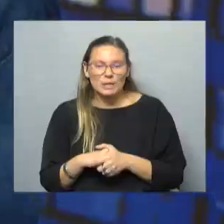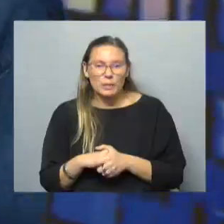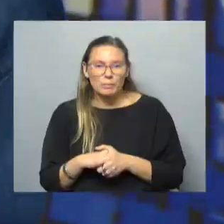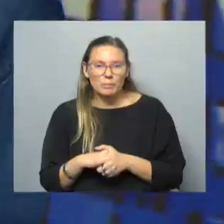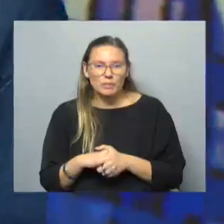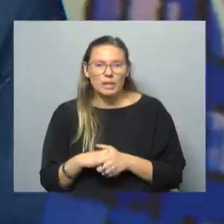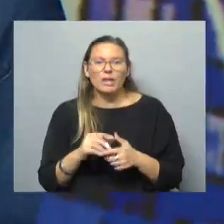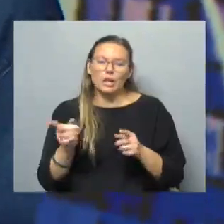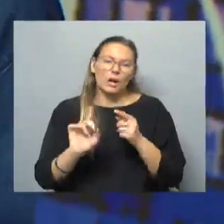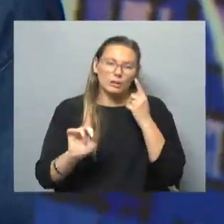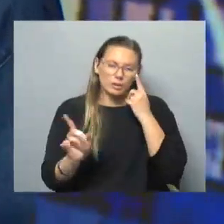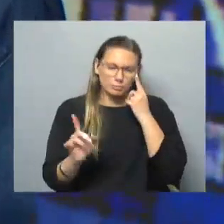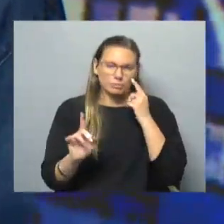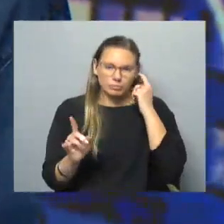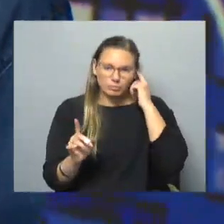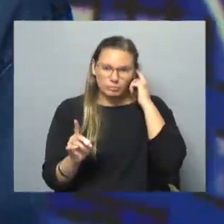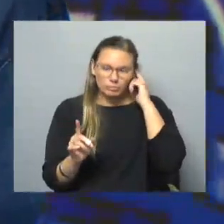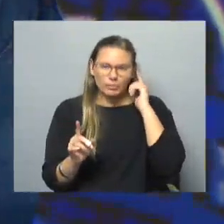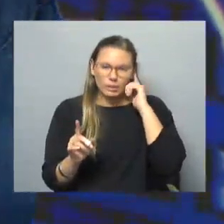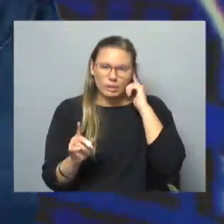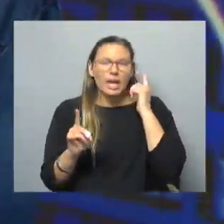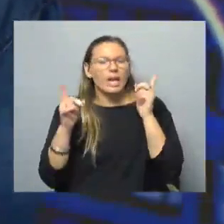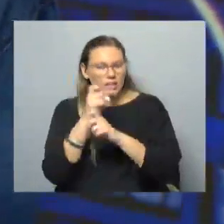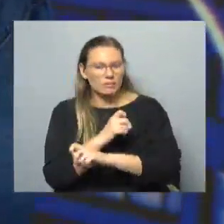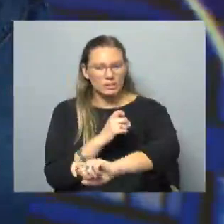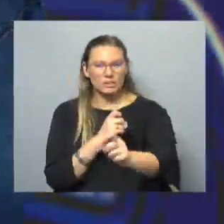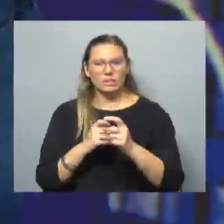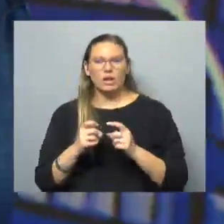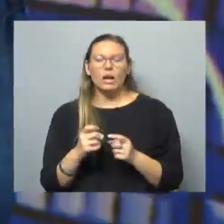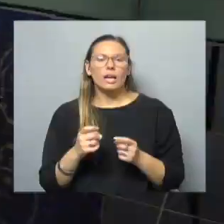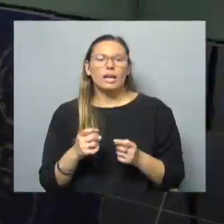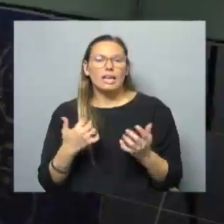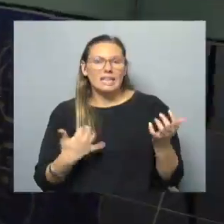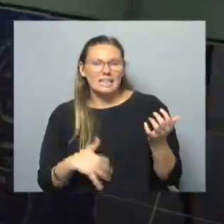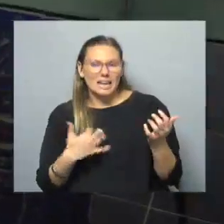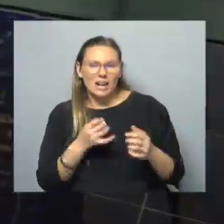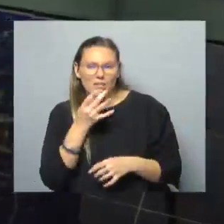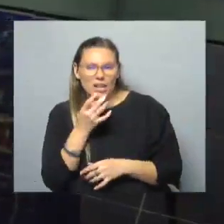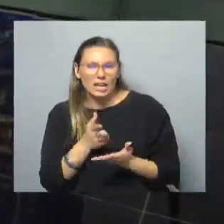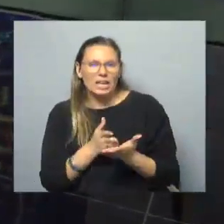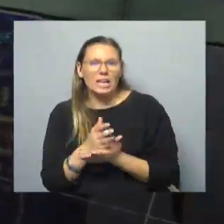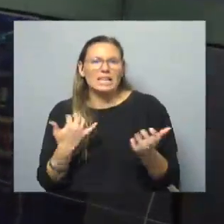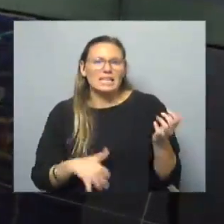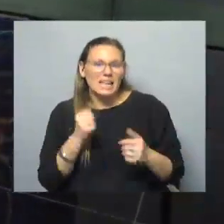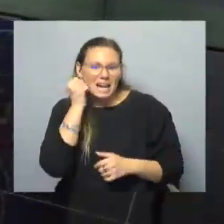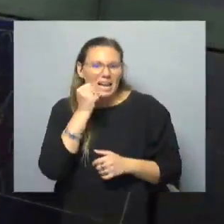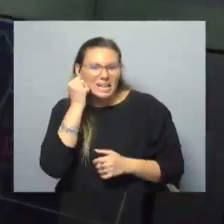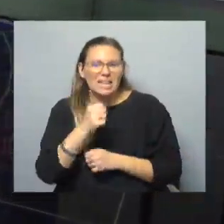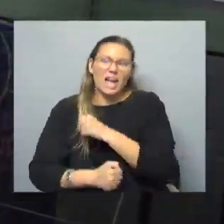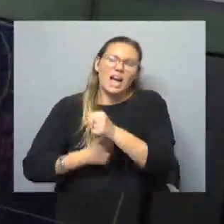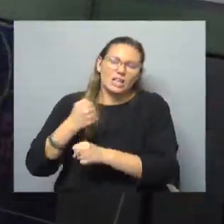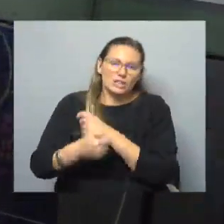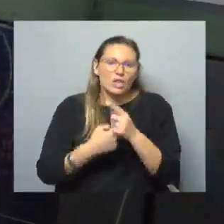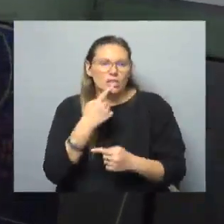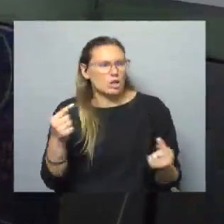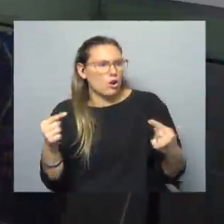Qué belleza. No, es que es, sí. Es claro, difícil. Uno, es guitarra difícil. Blanca. Durante tantos años instalado el guitarra negra, claro. Es decir, guitarra blanca es